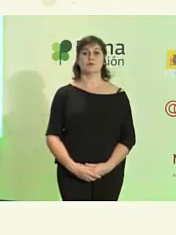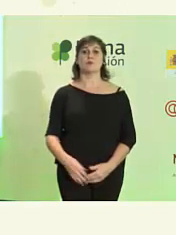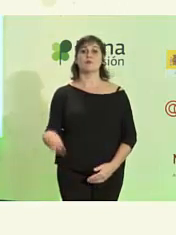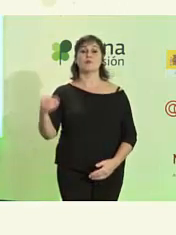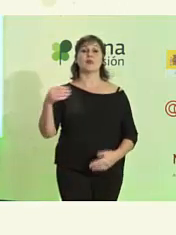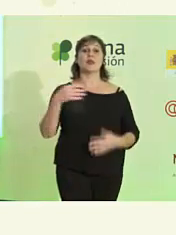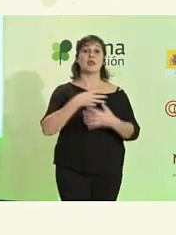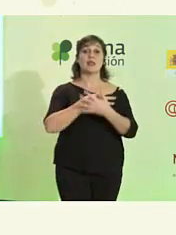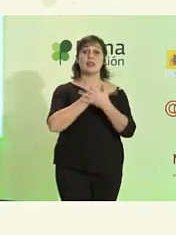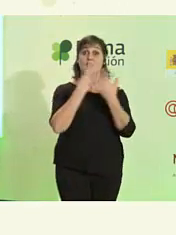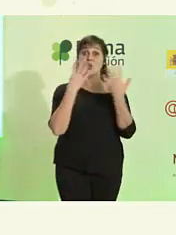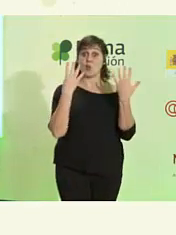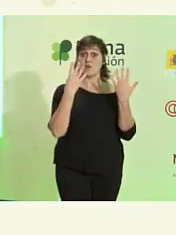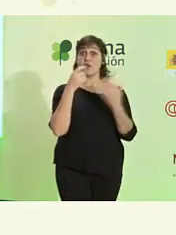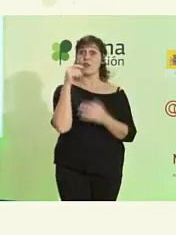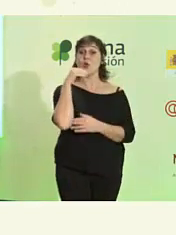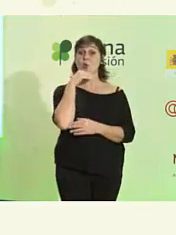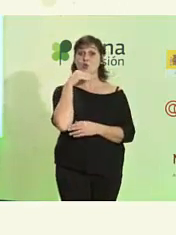El 19 de octubre